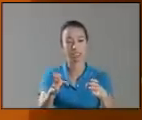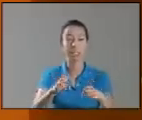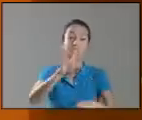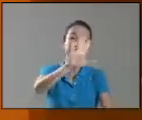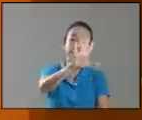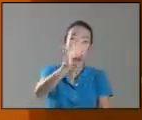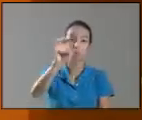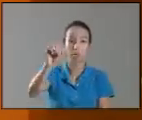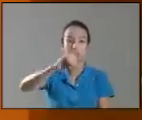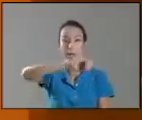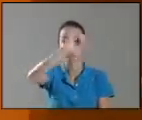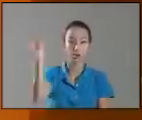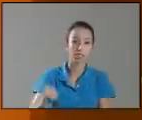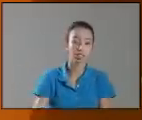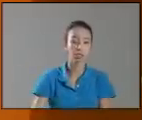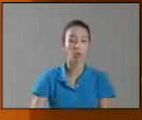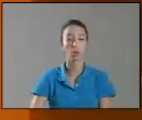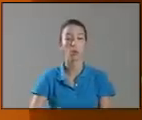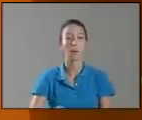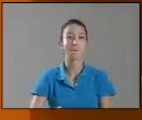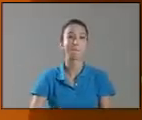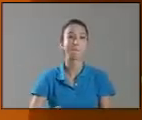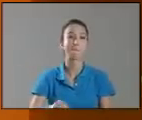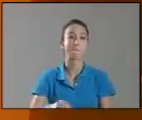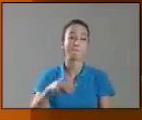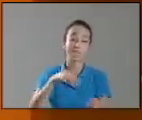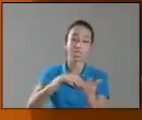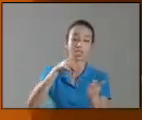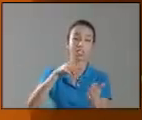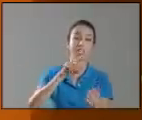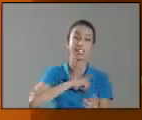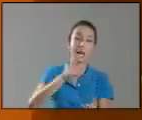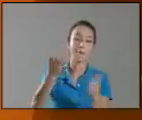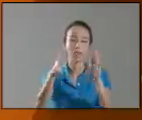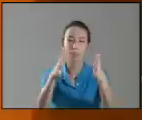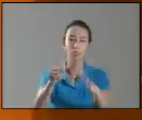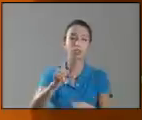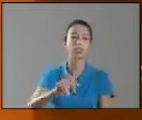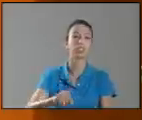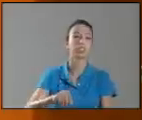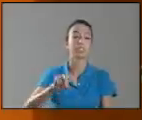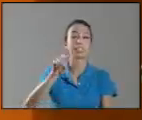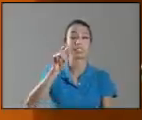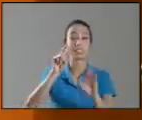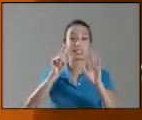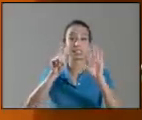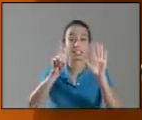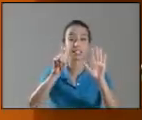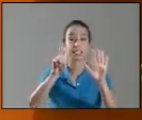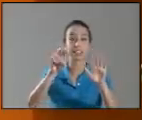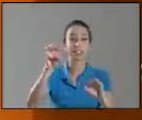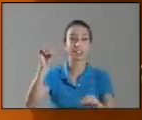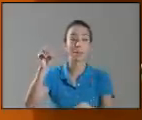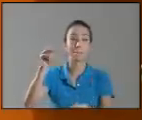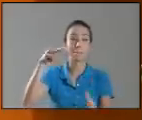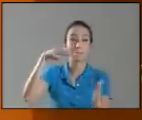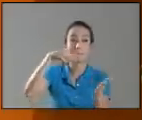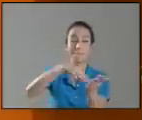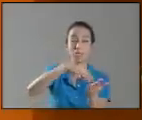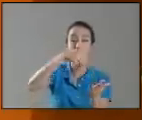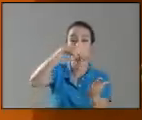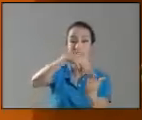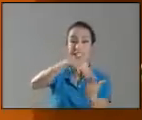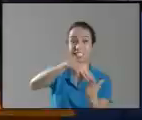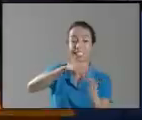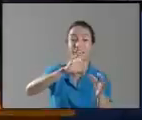Usted. No yo. Bueno, volvamos al punto. El 50% serían 7 millones de